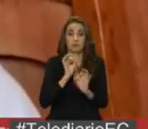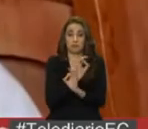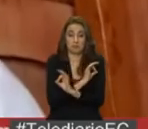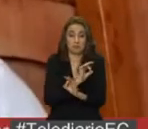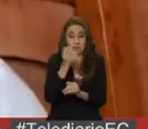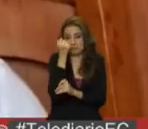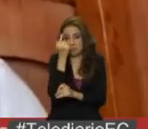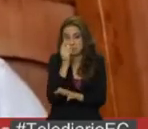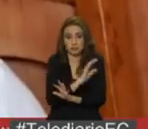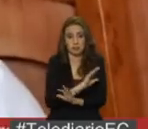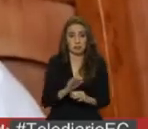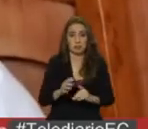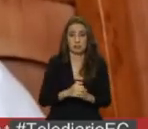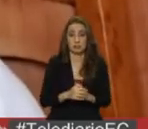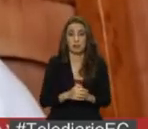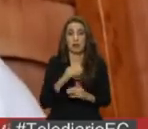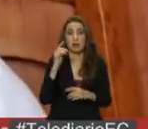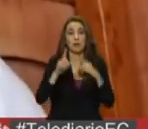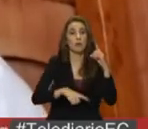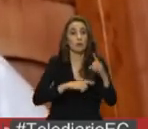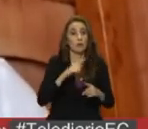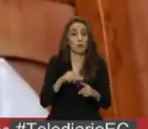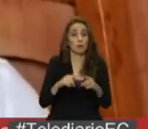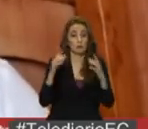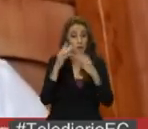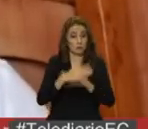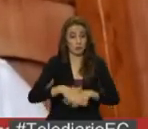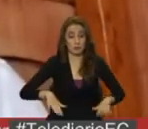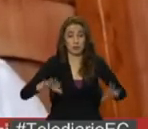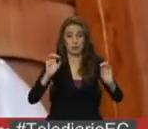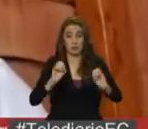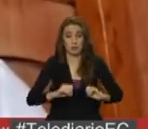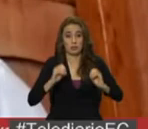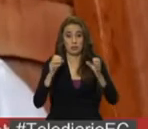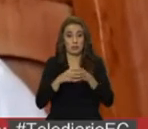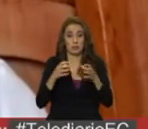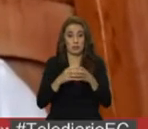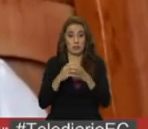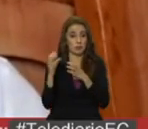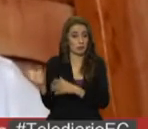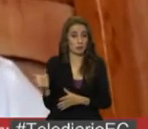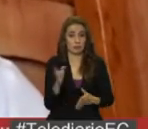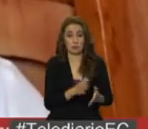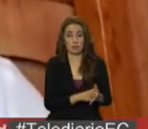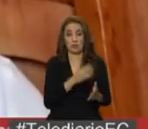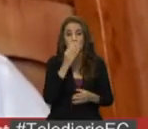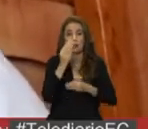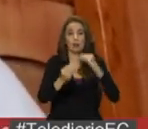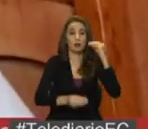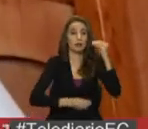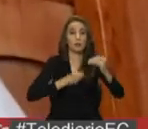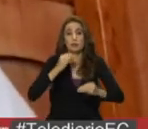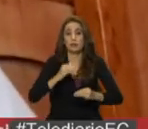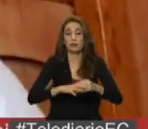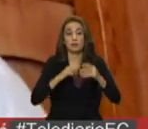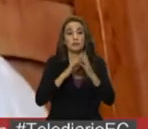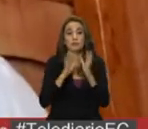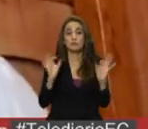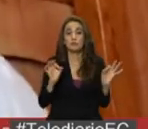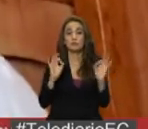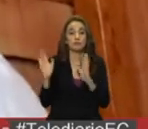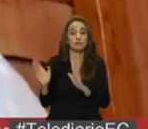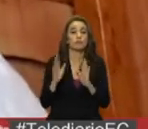porque si bien es cierto, la prisión preventiva es una medida de última ratio, el juez tiene que mirar